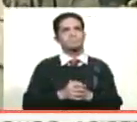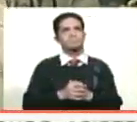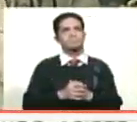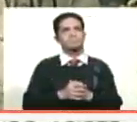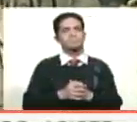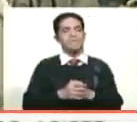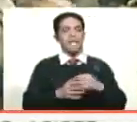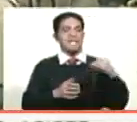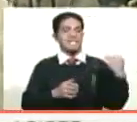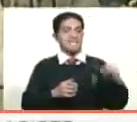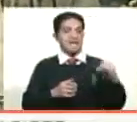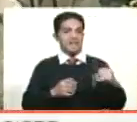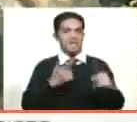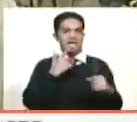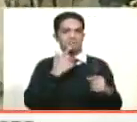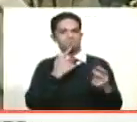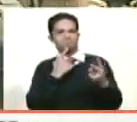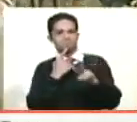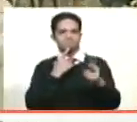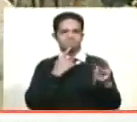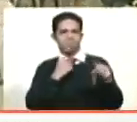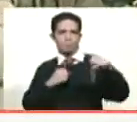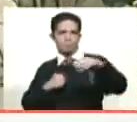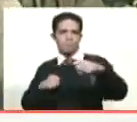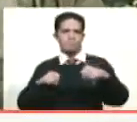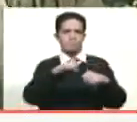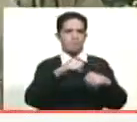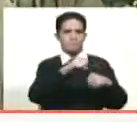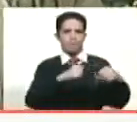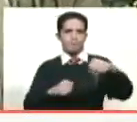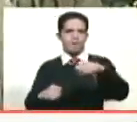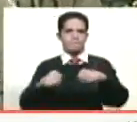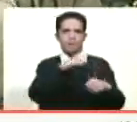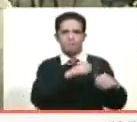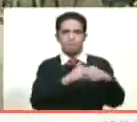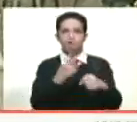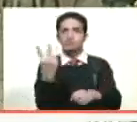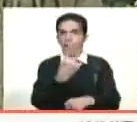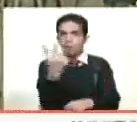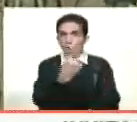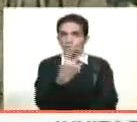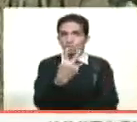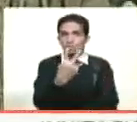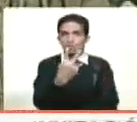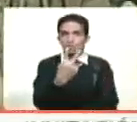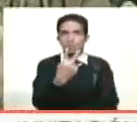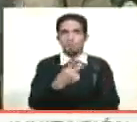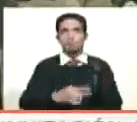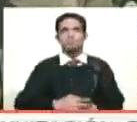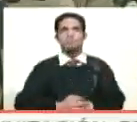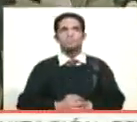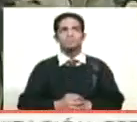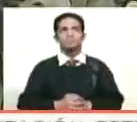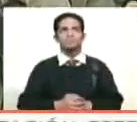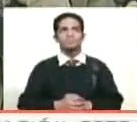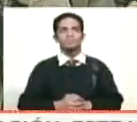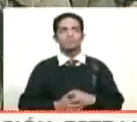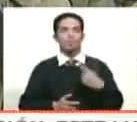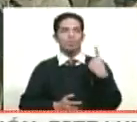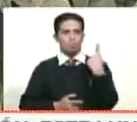Izquierda, derecha, izquierda. Izquierda, izquierda, derecha, izquierda. Con las dos manos. Con una